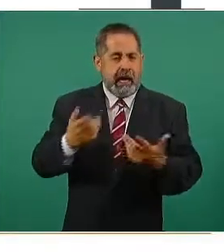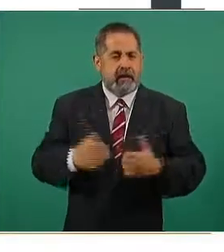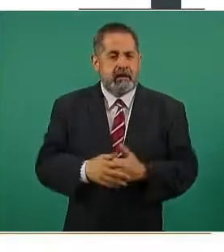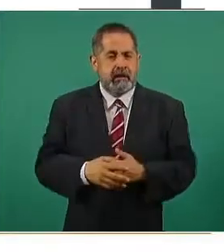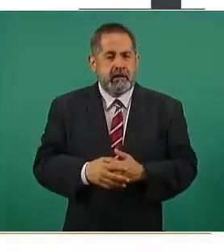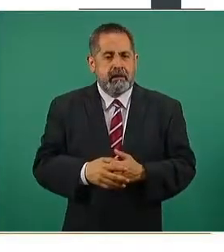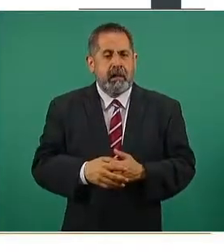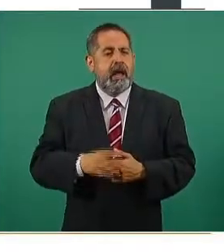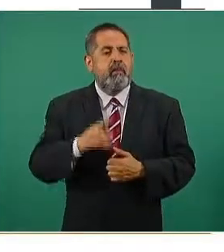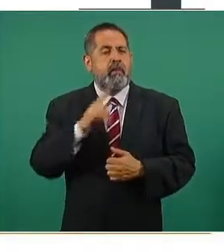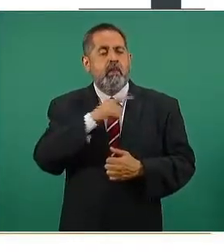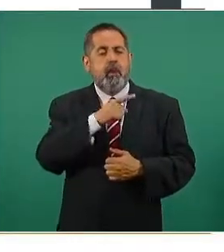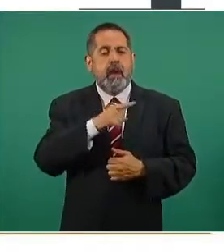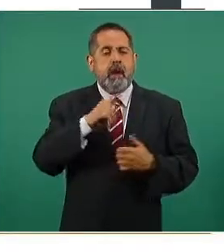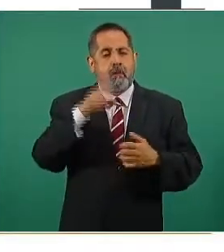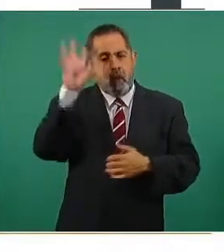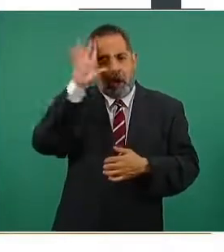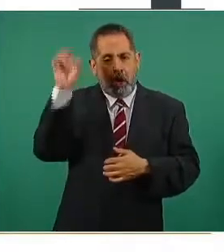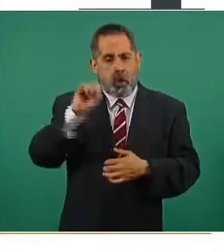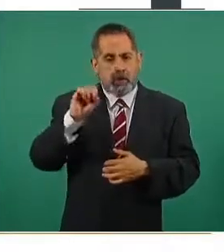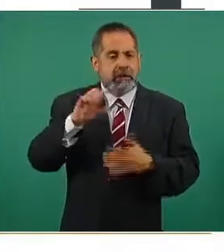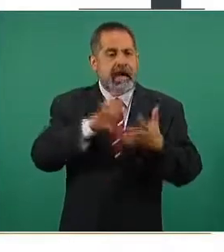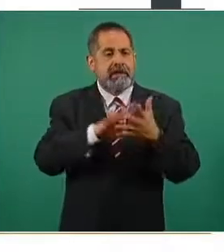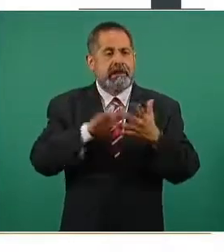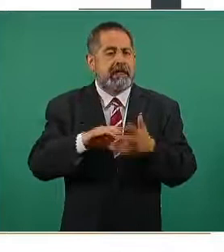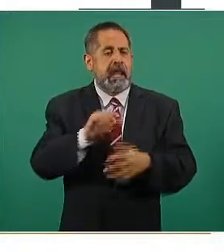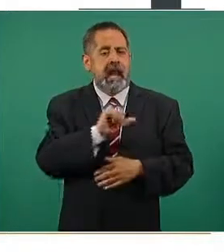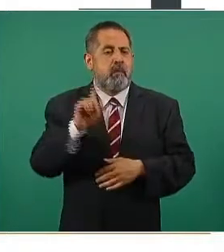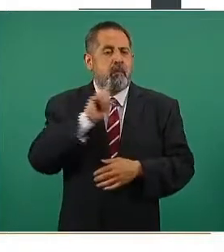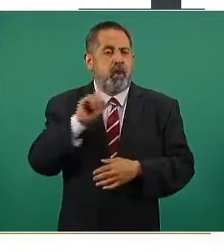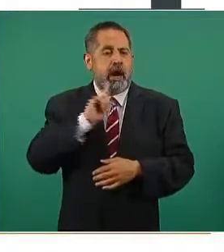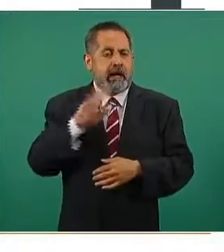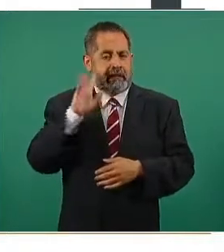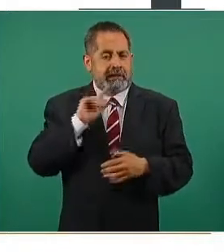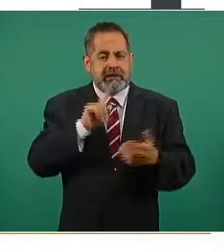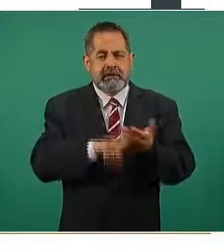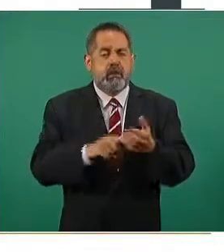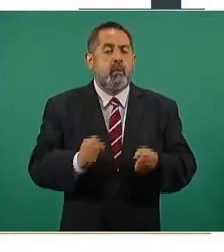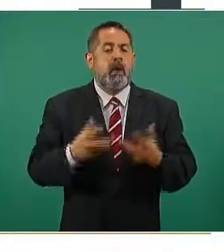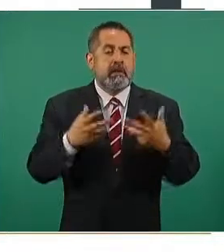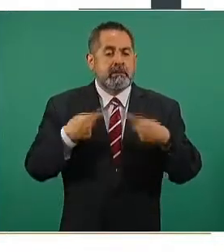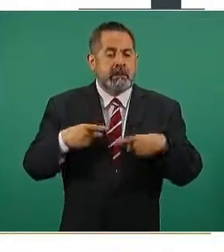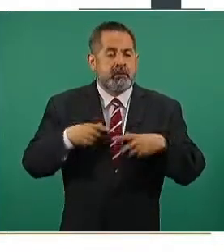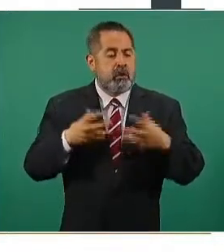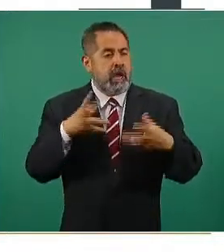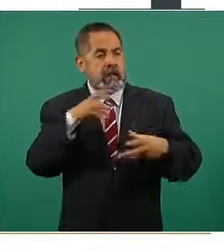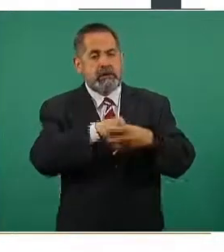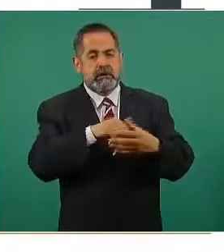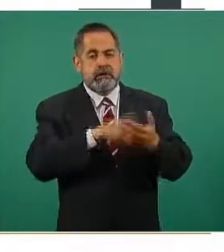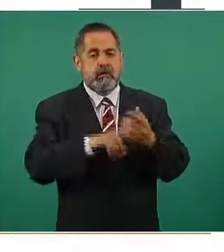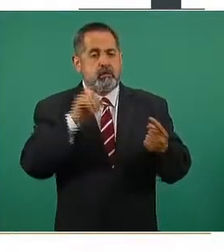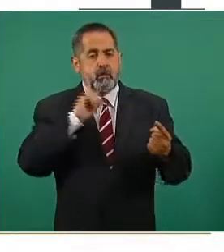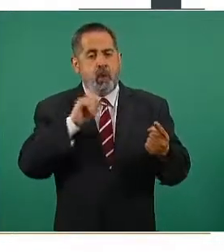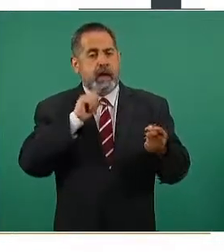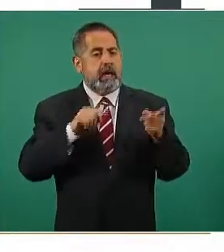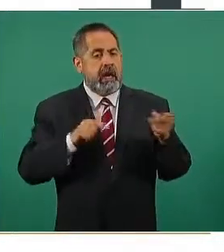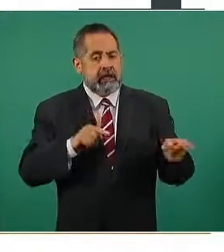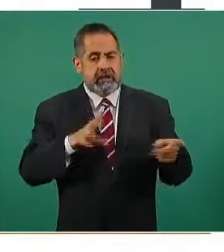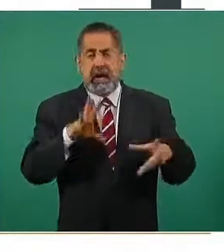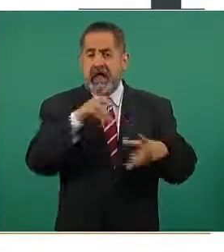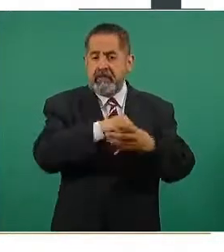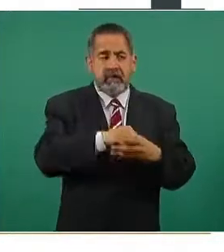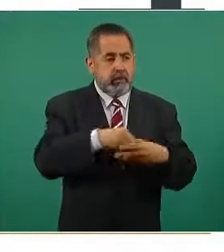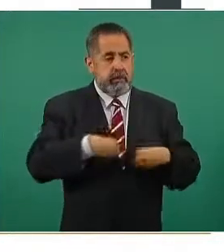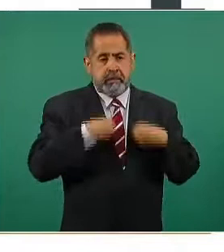del femenil de Morelos, se tiene un número de personas, mujeres que están